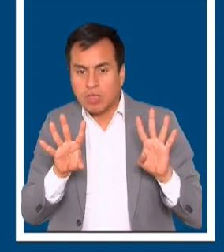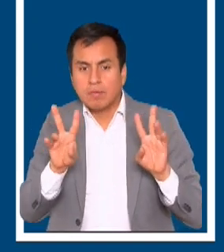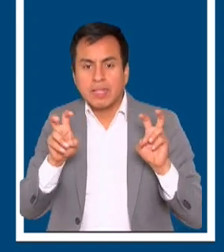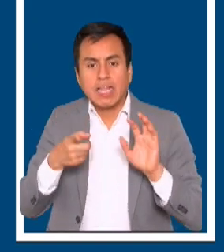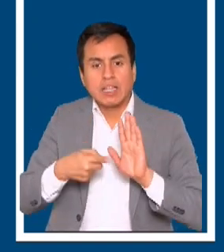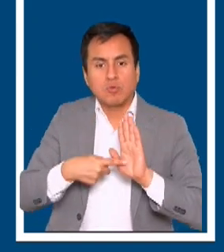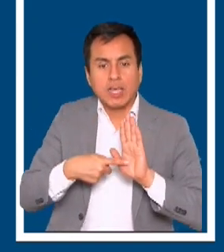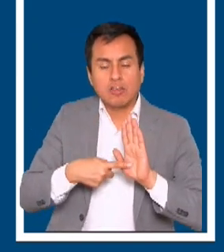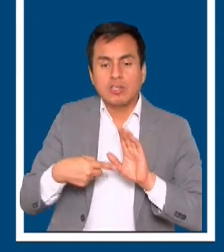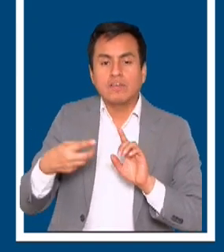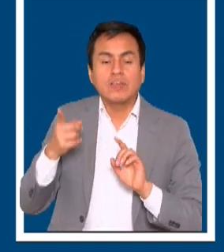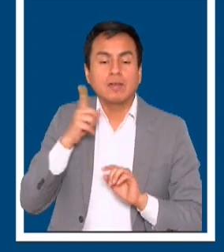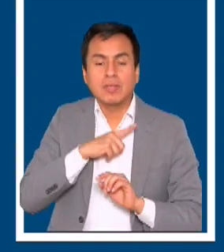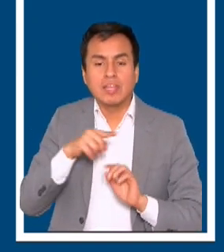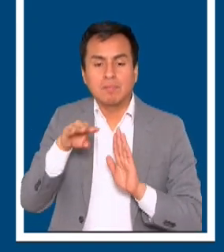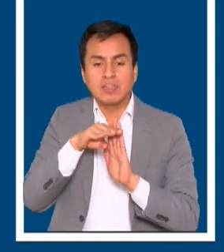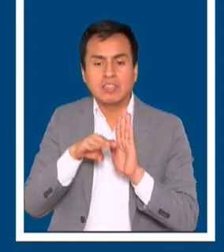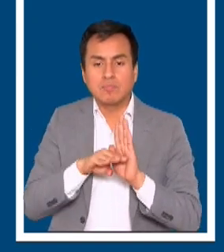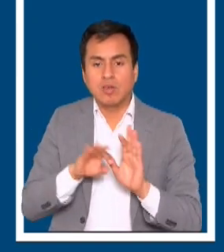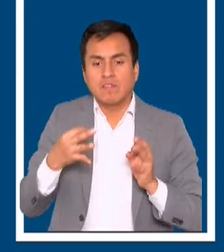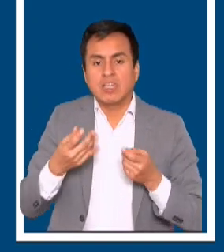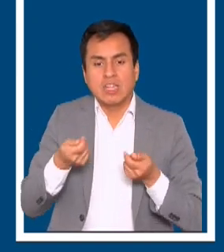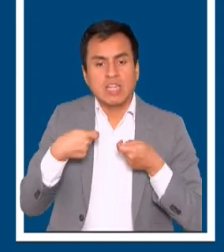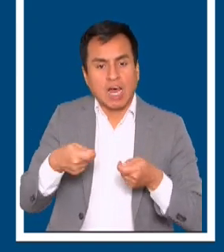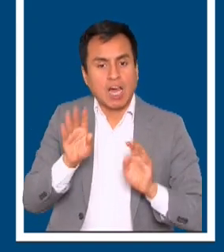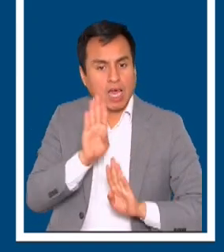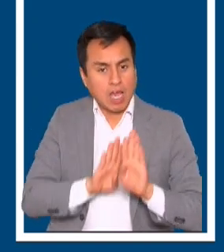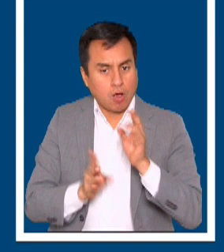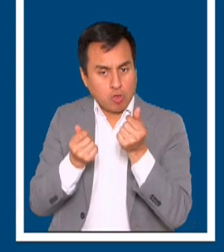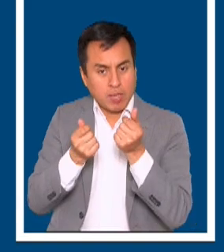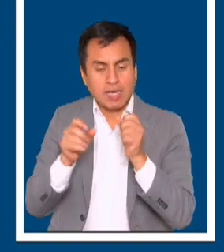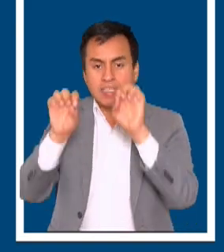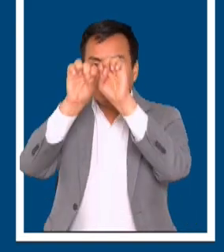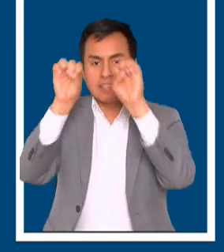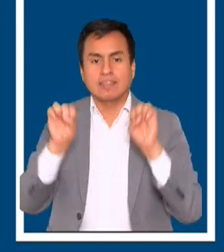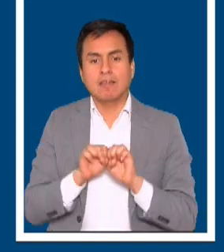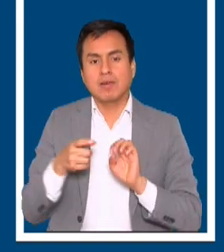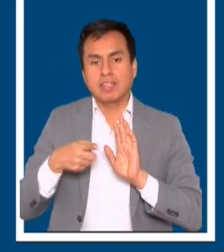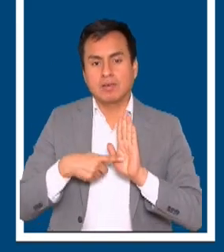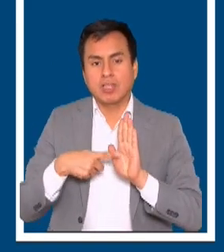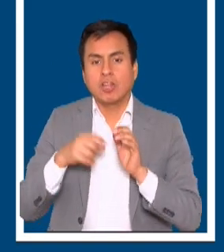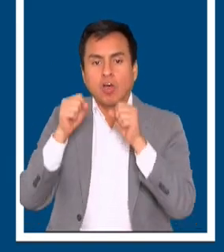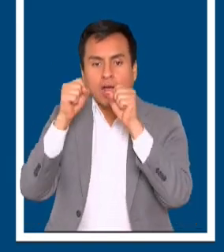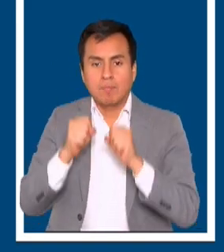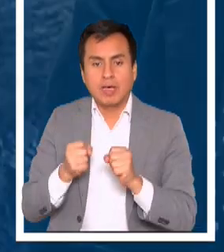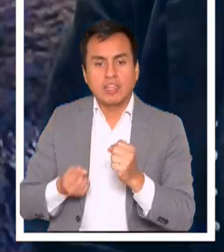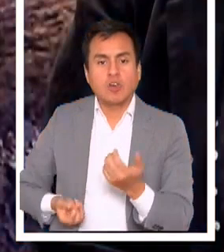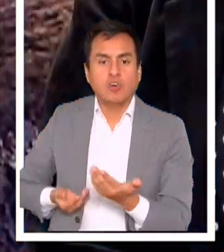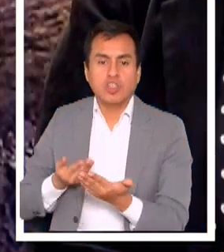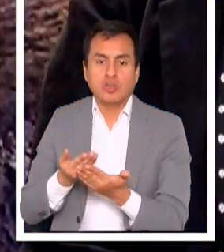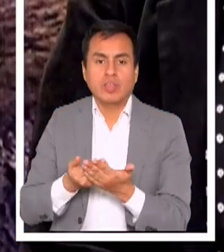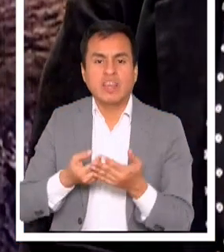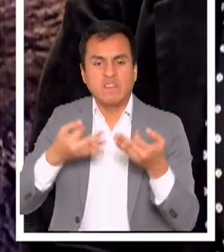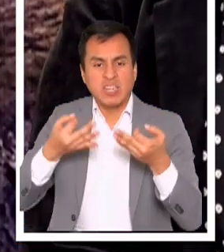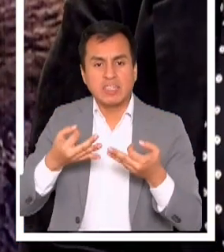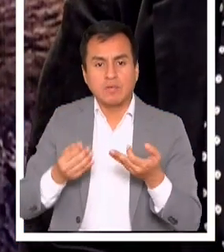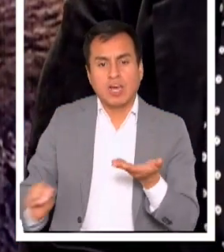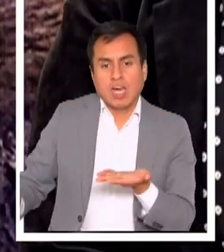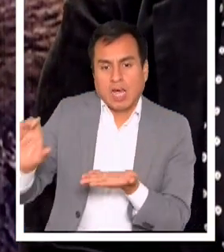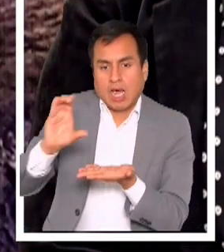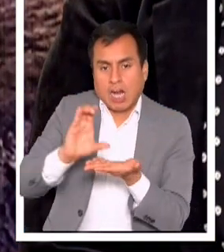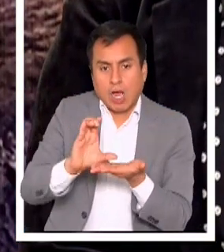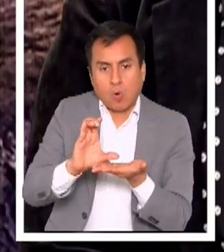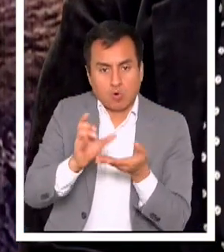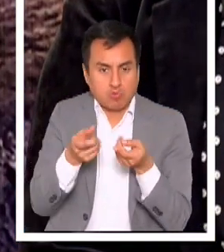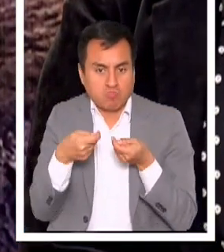finalmente excepto un principio de eficiencia económica en el sentido de que el sistema tributario sea capaz de contribuir a una eficiente asignación de